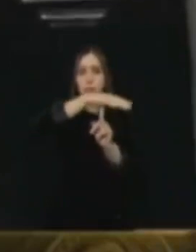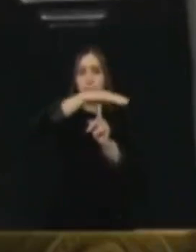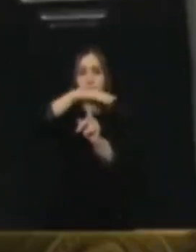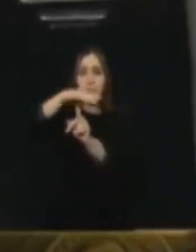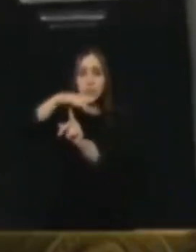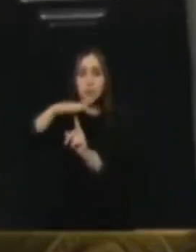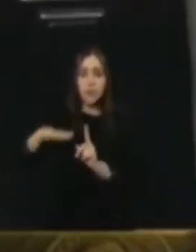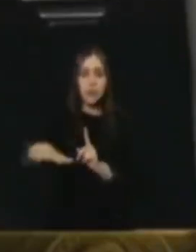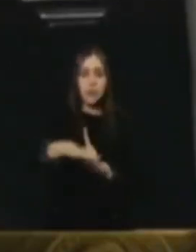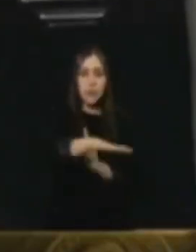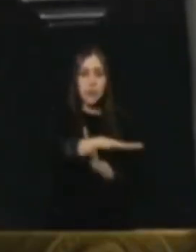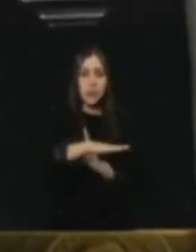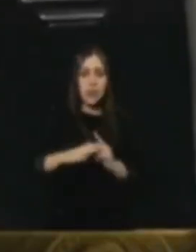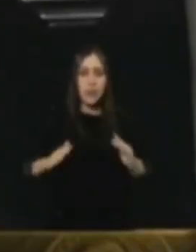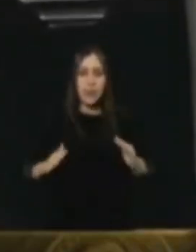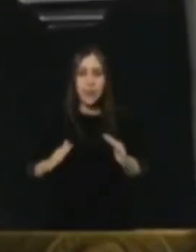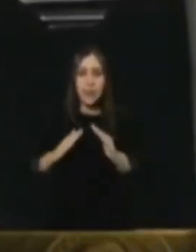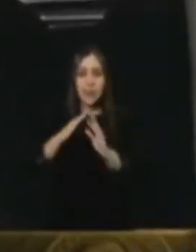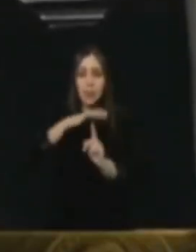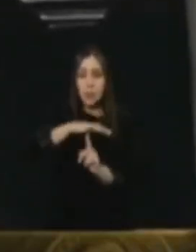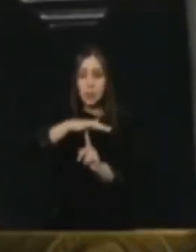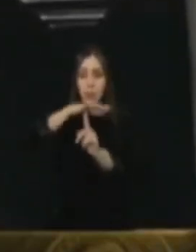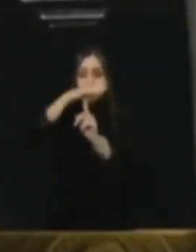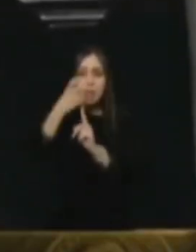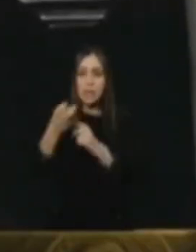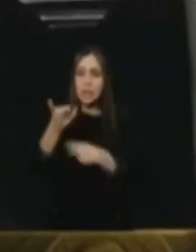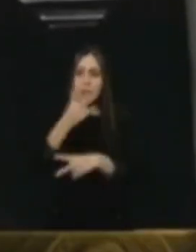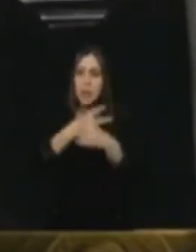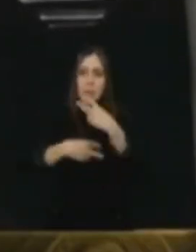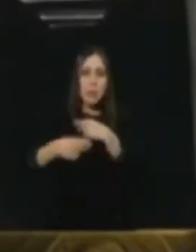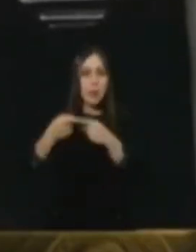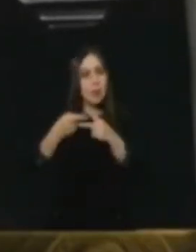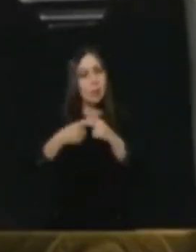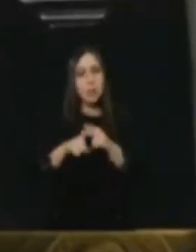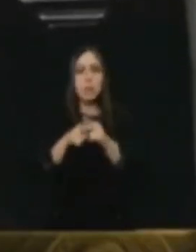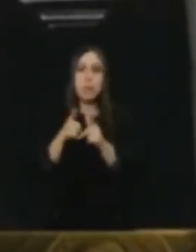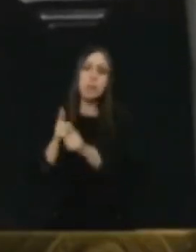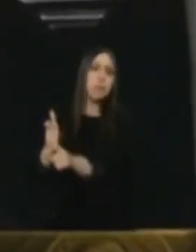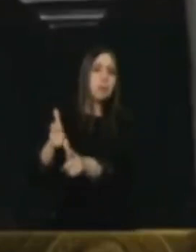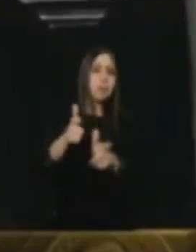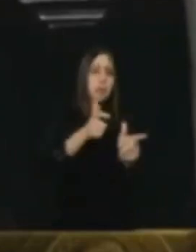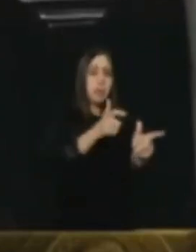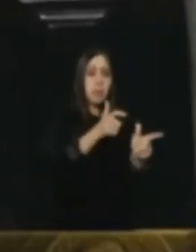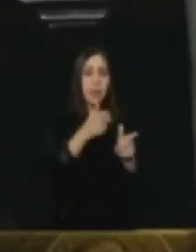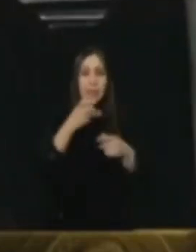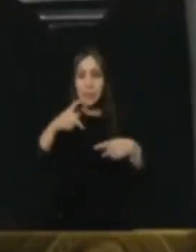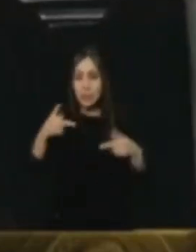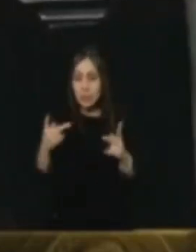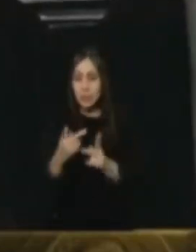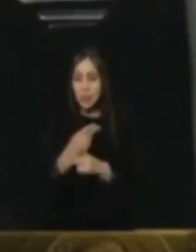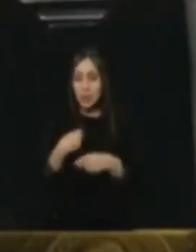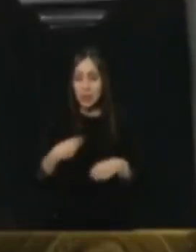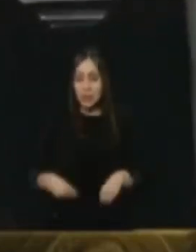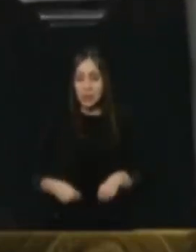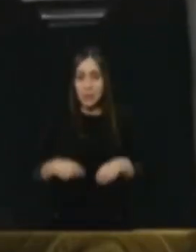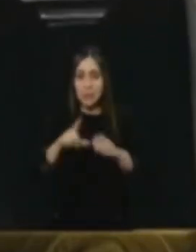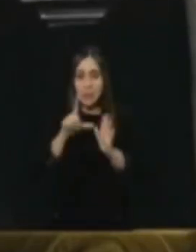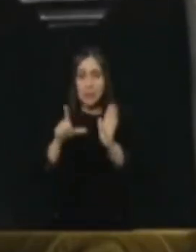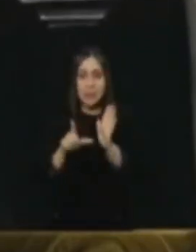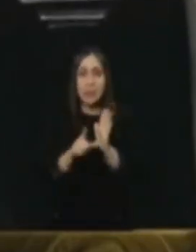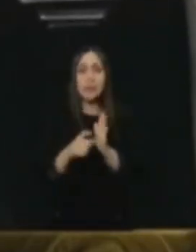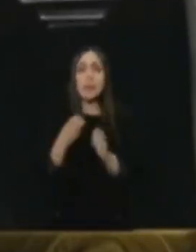Culturas desató la balacera. Vivir este acontecimiento sigue